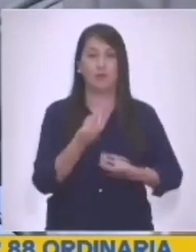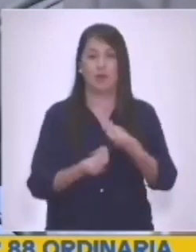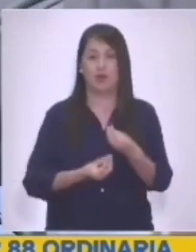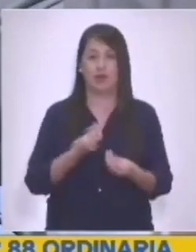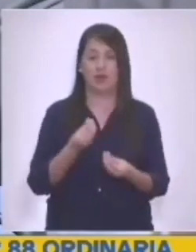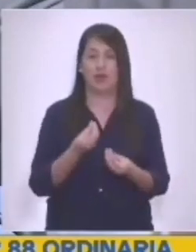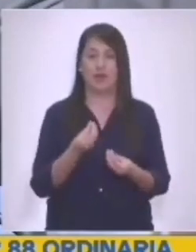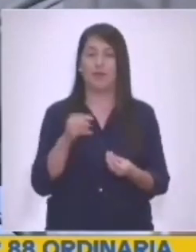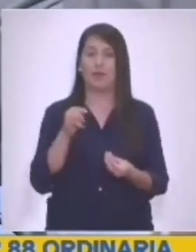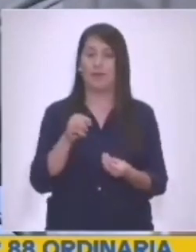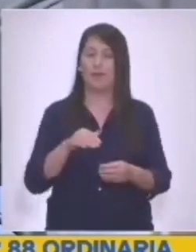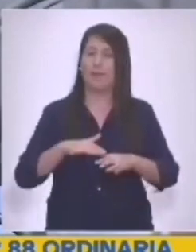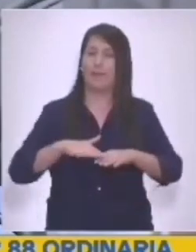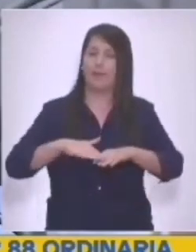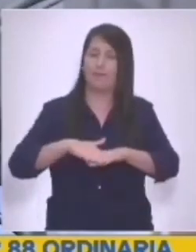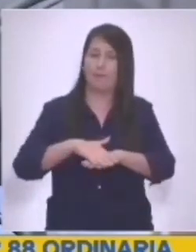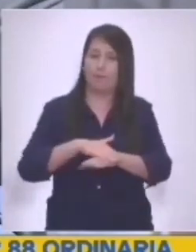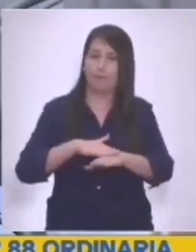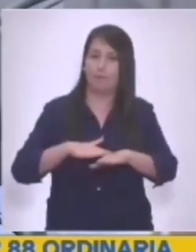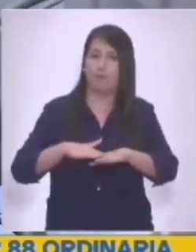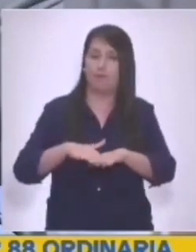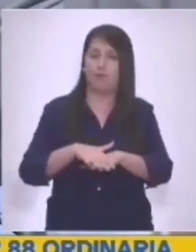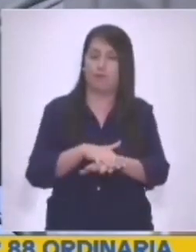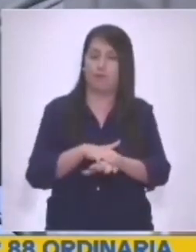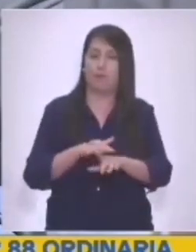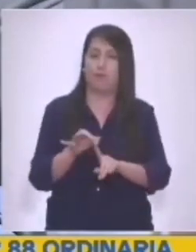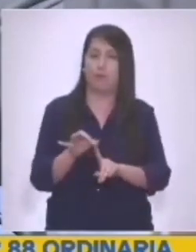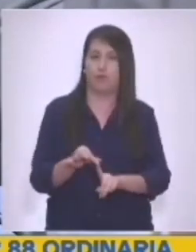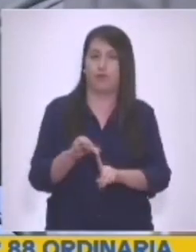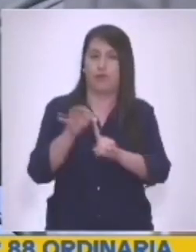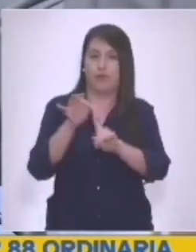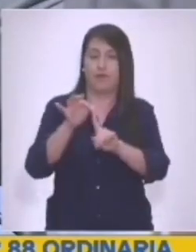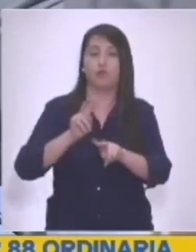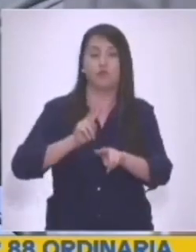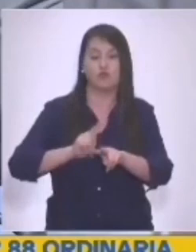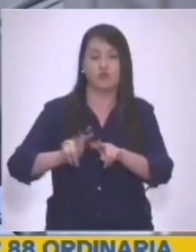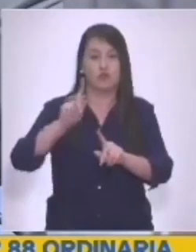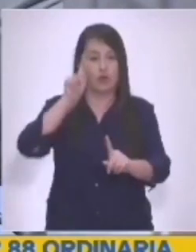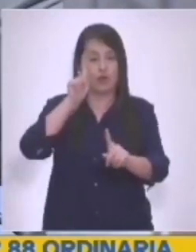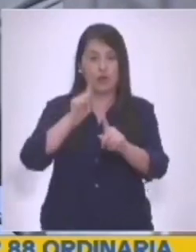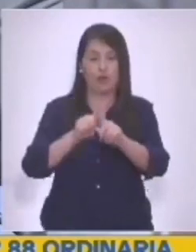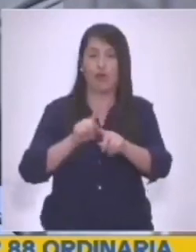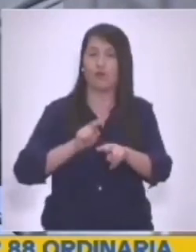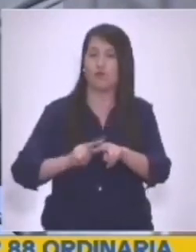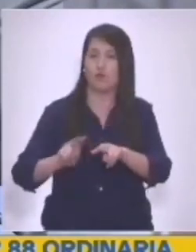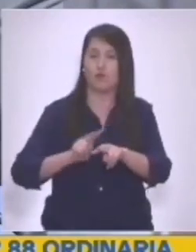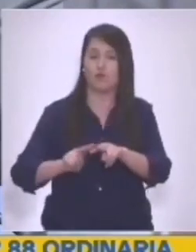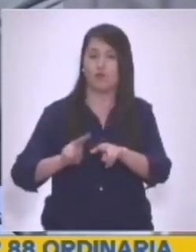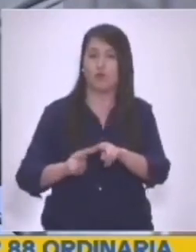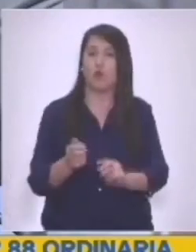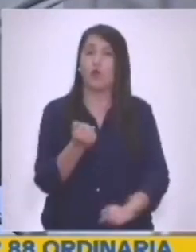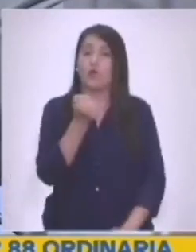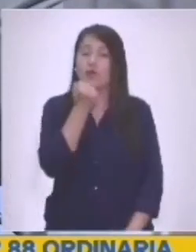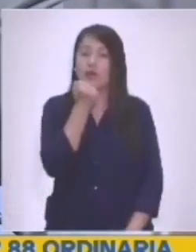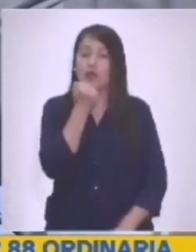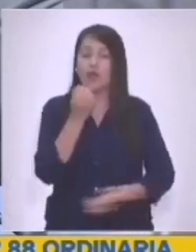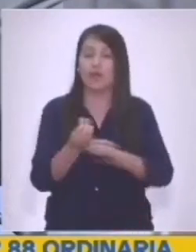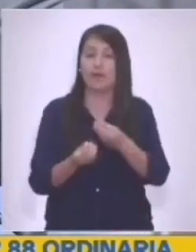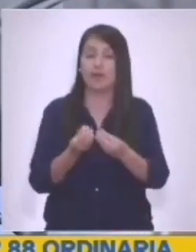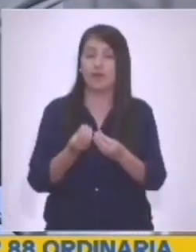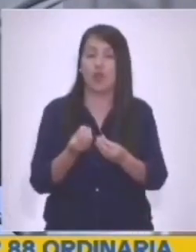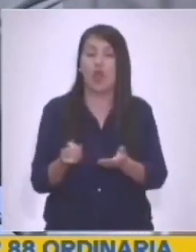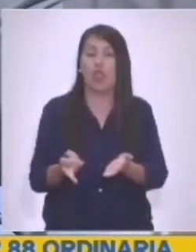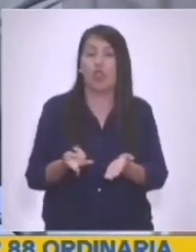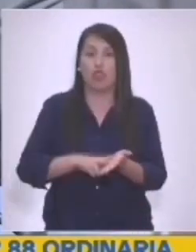según los fundamentos lo que busca es resolver un problema generado por un error que implica una dualidad